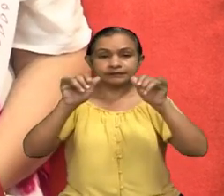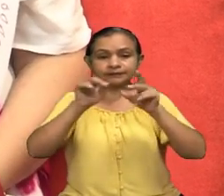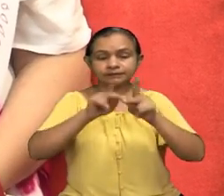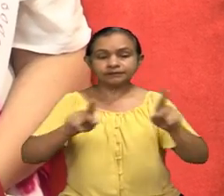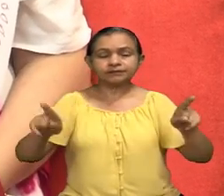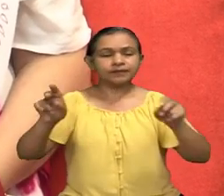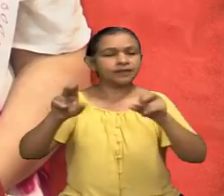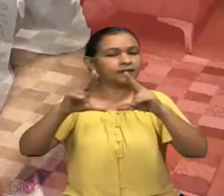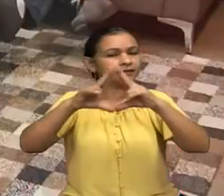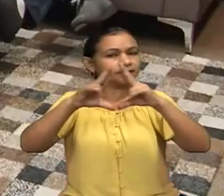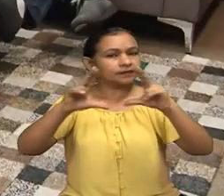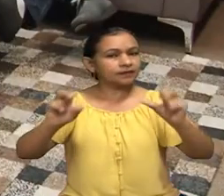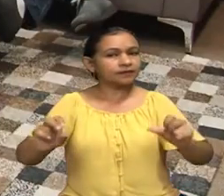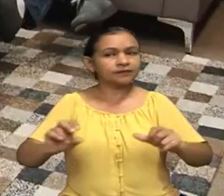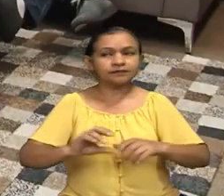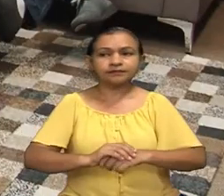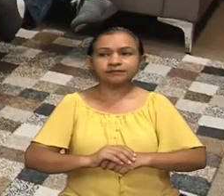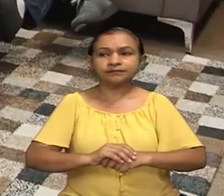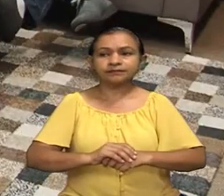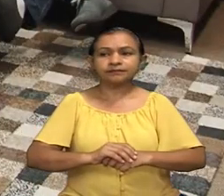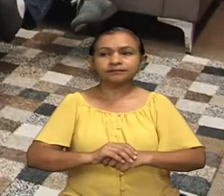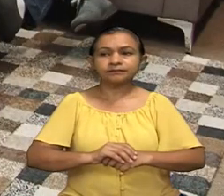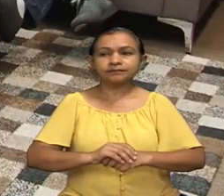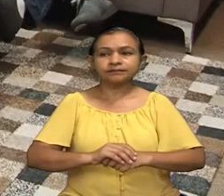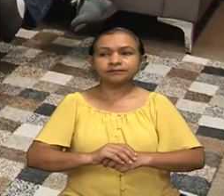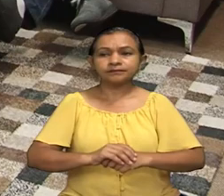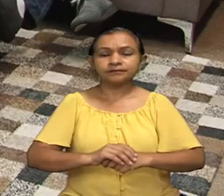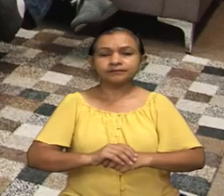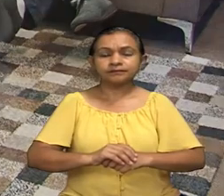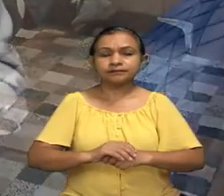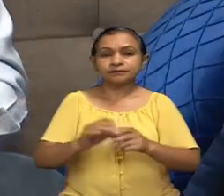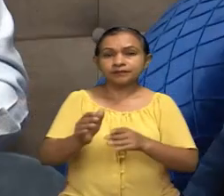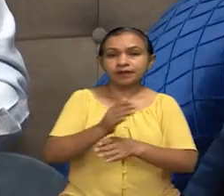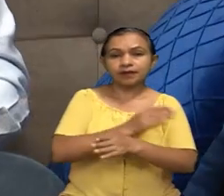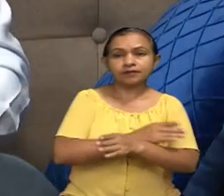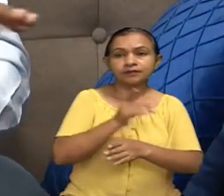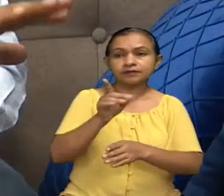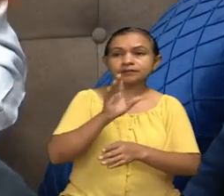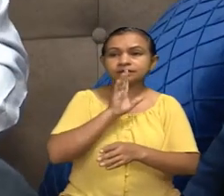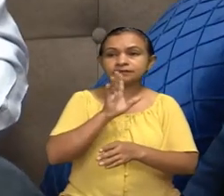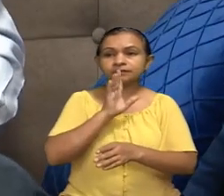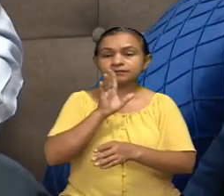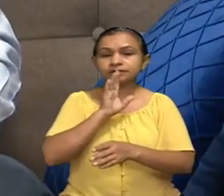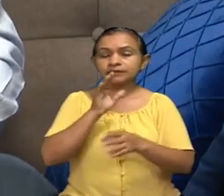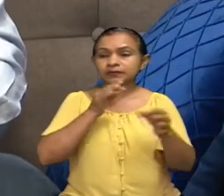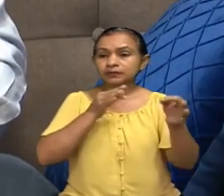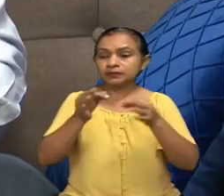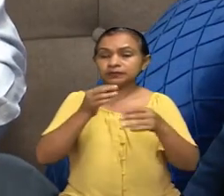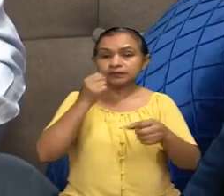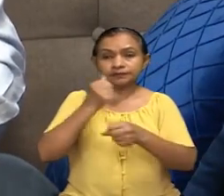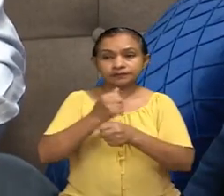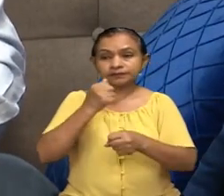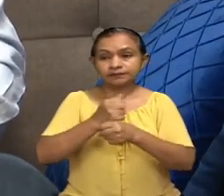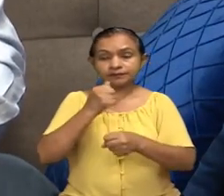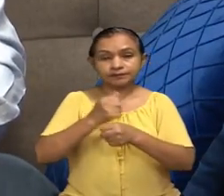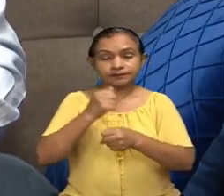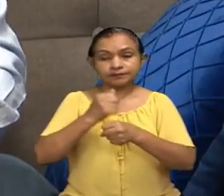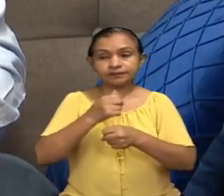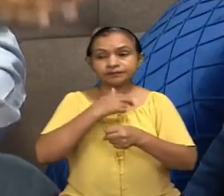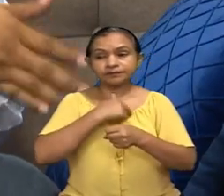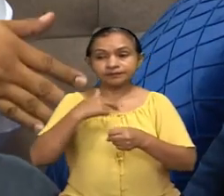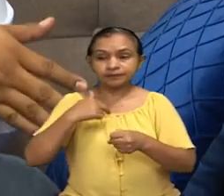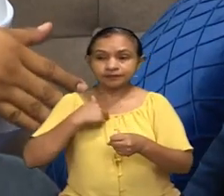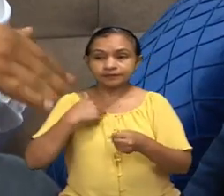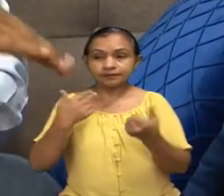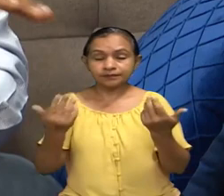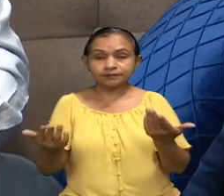nivel nacional. Diputado Carlos Emilio, al escuchar toda esa gran cantidad de trabajo, en principio unos realizados, otros